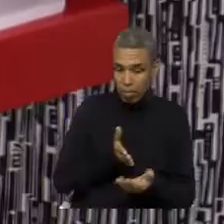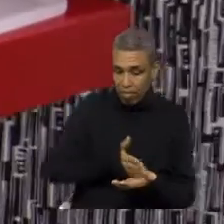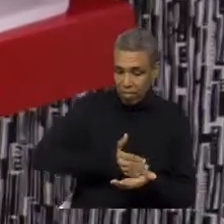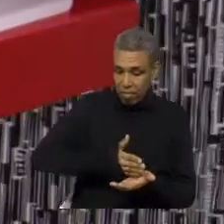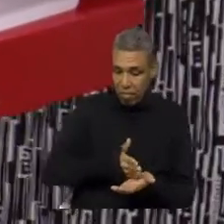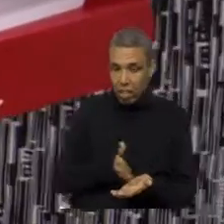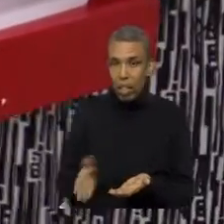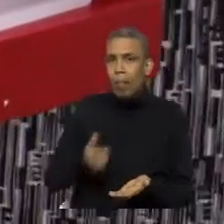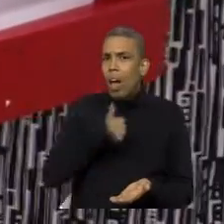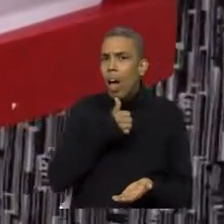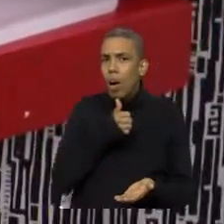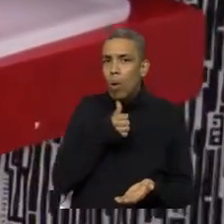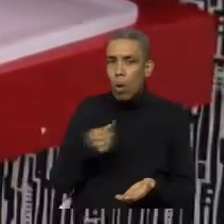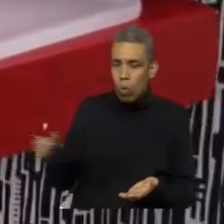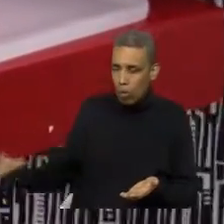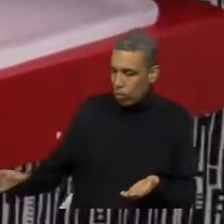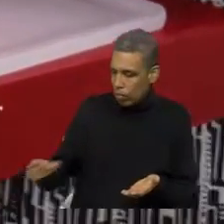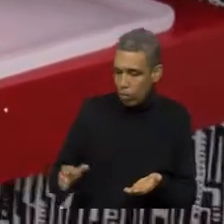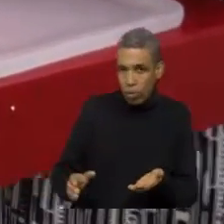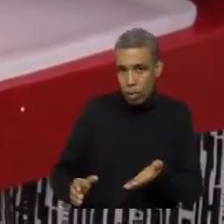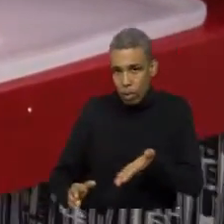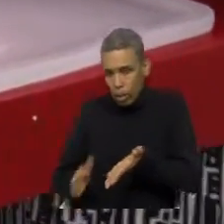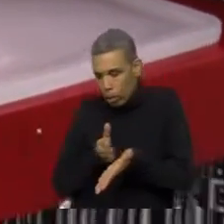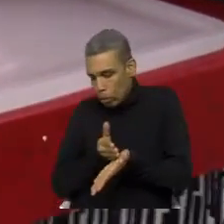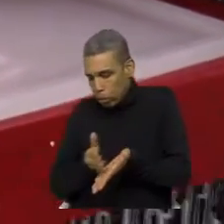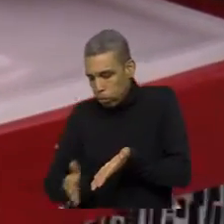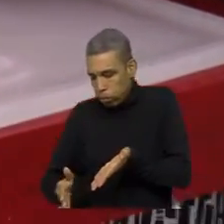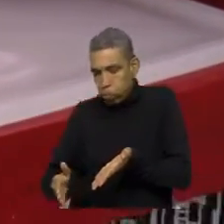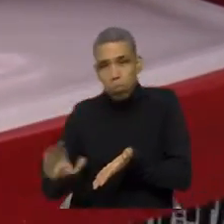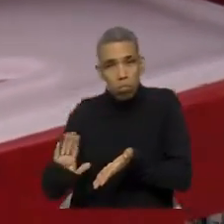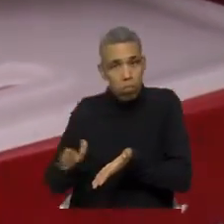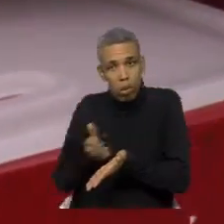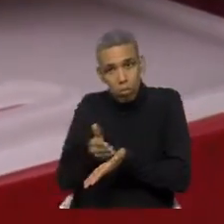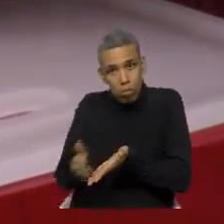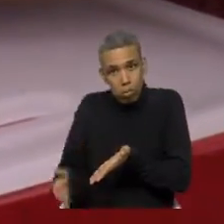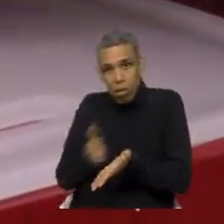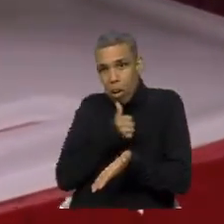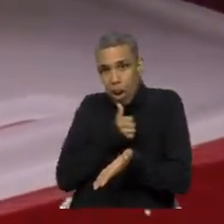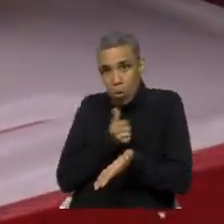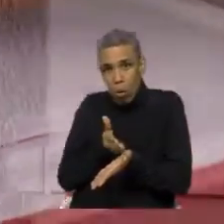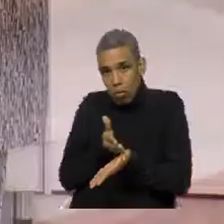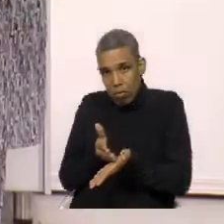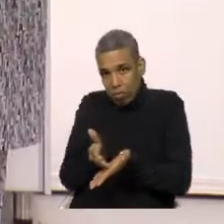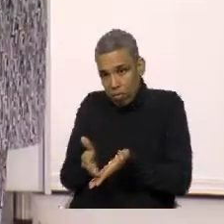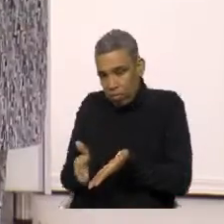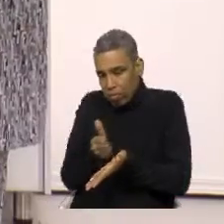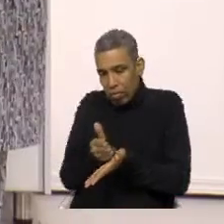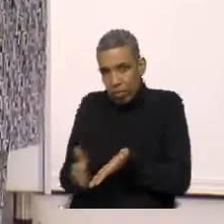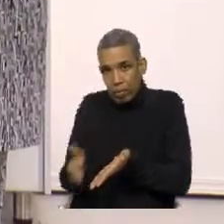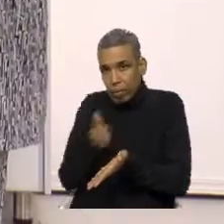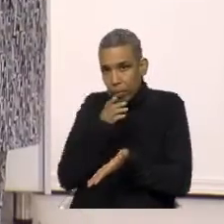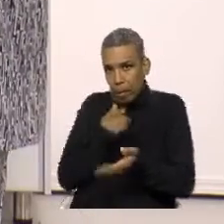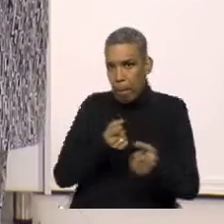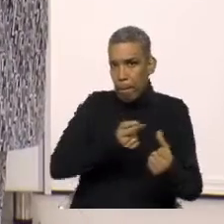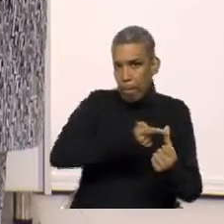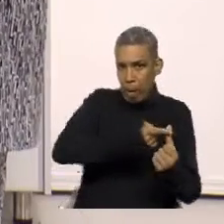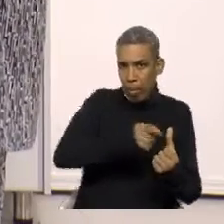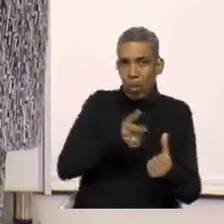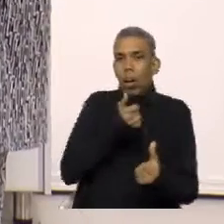picor a la cebolla, si lo quieren hacer. Pero la idea es que quede